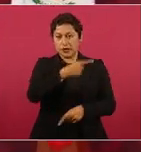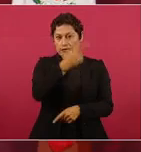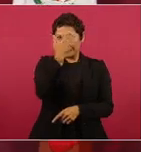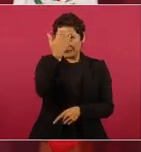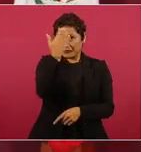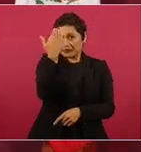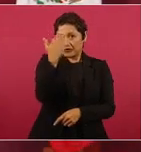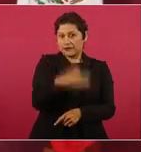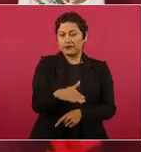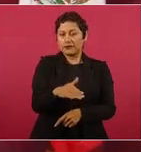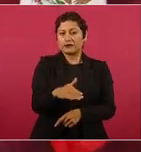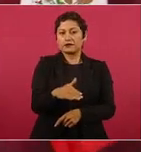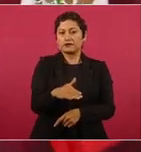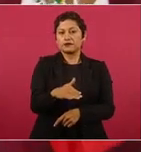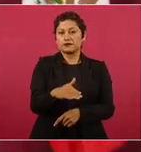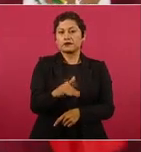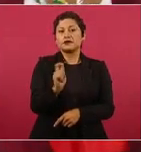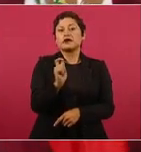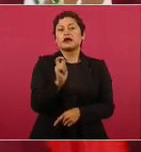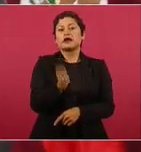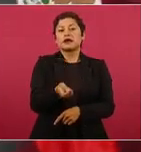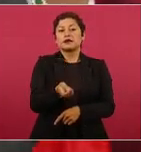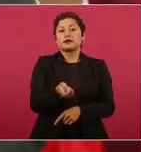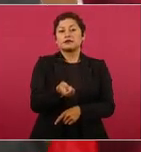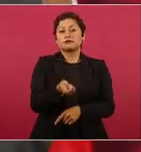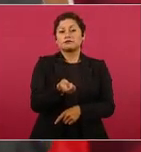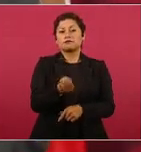es un comunicado